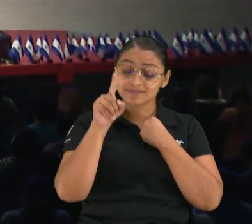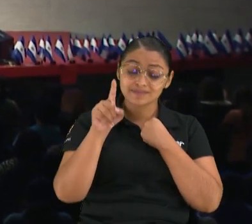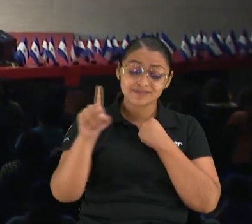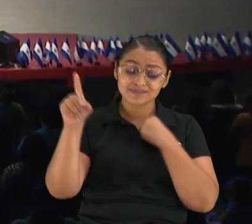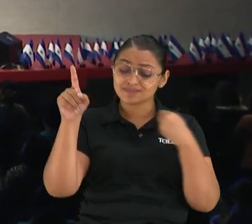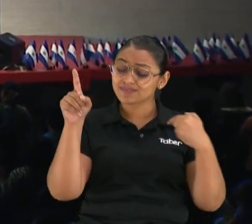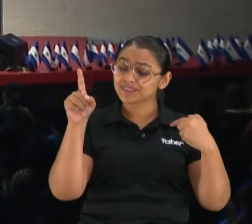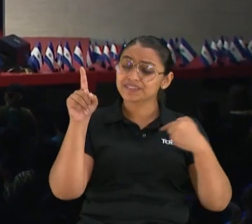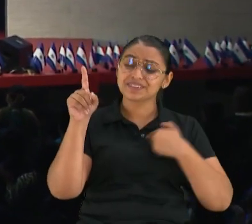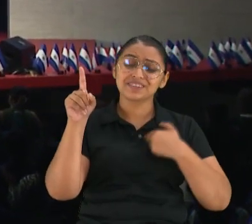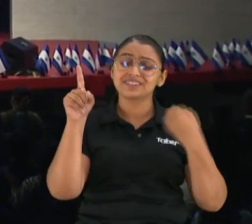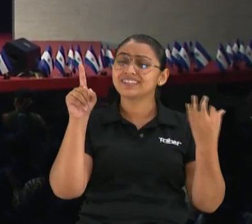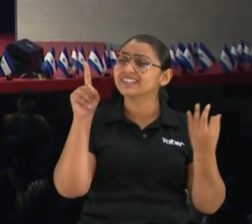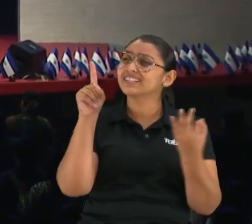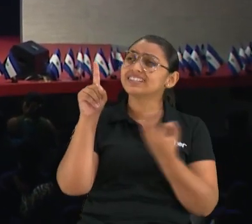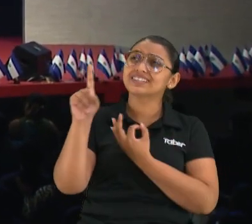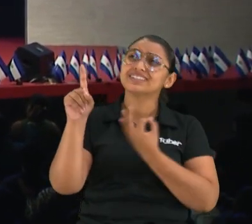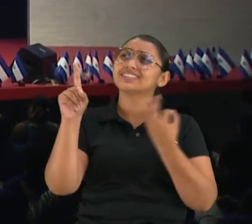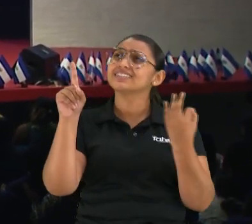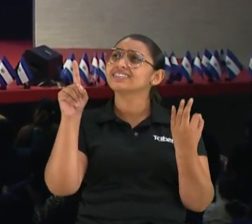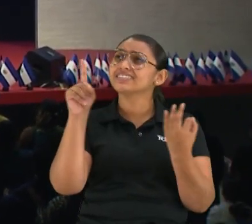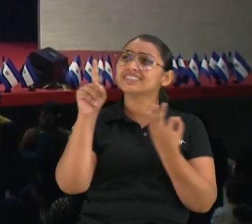Te necesito